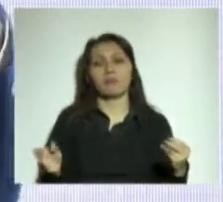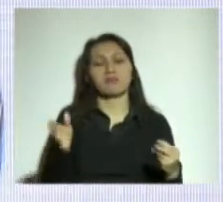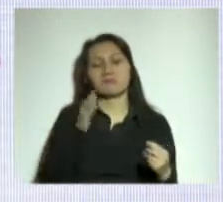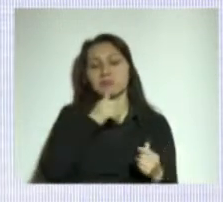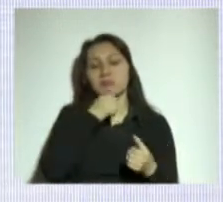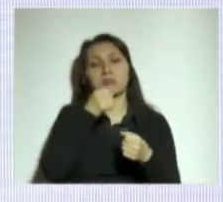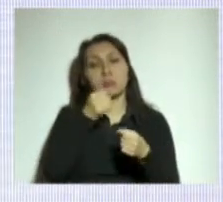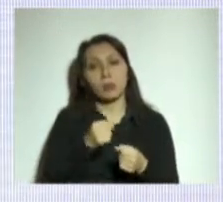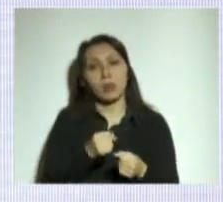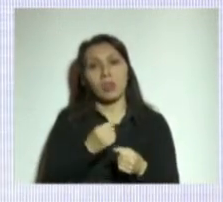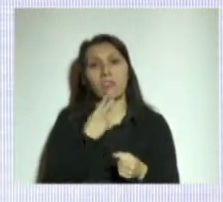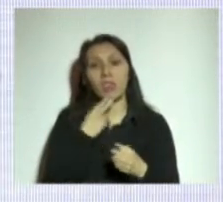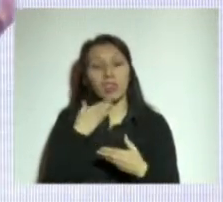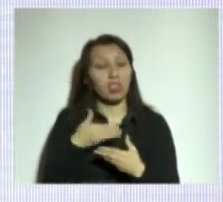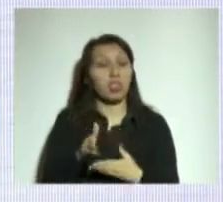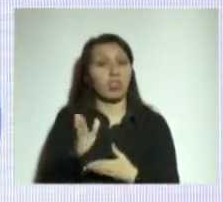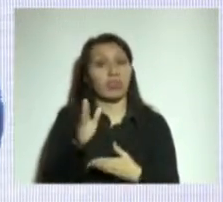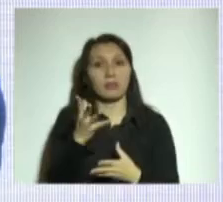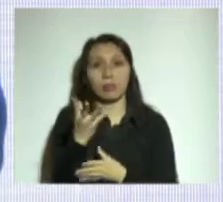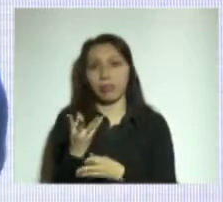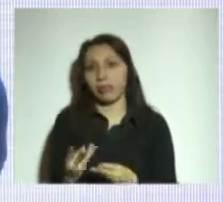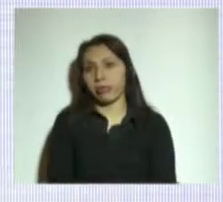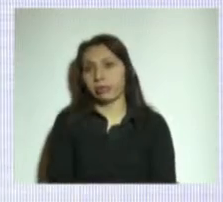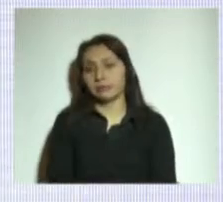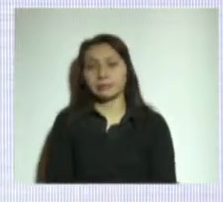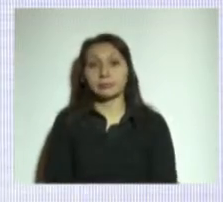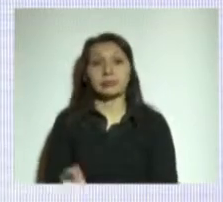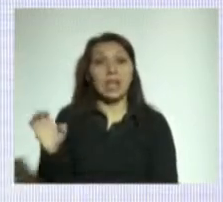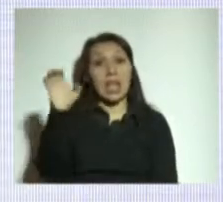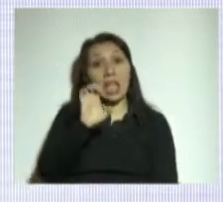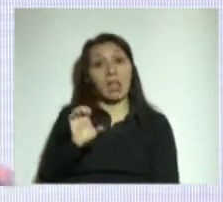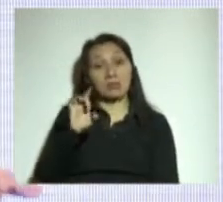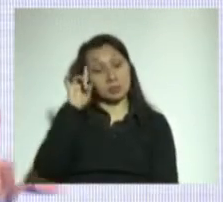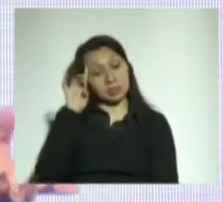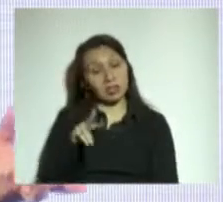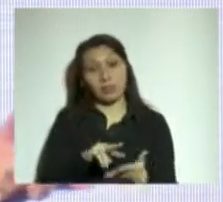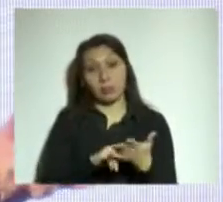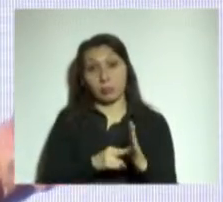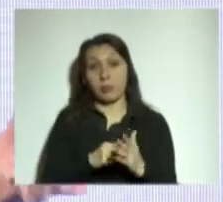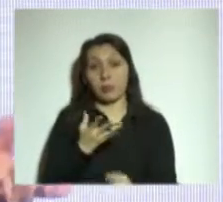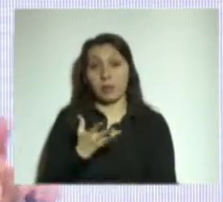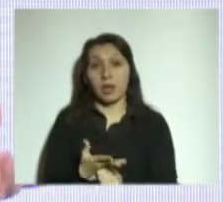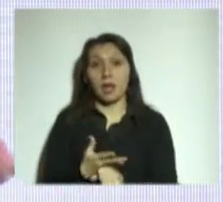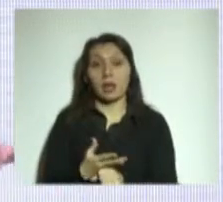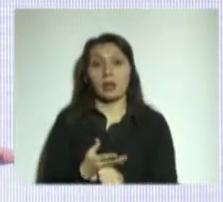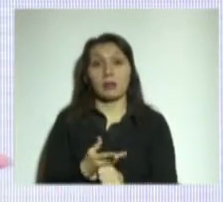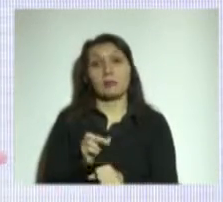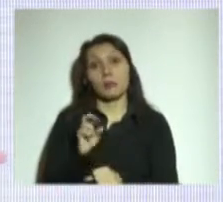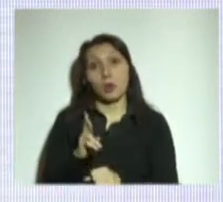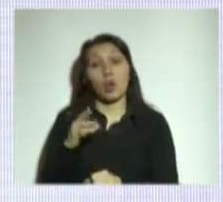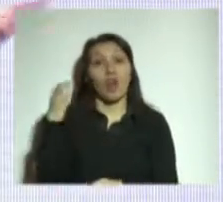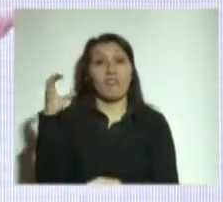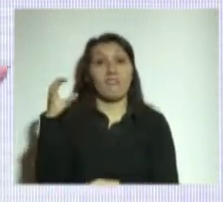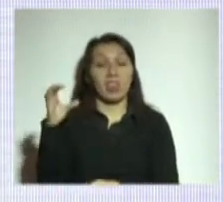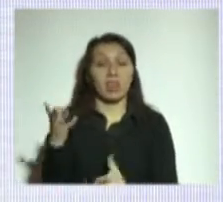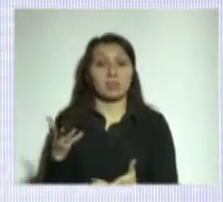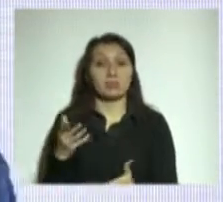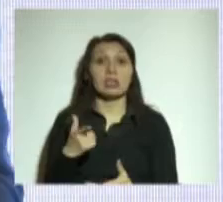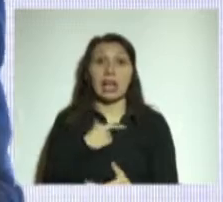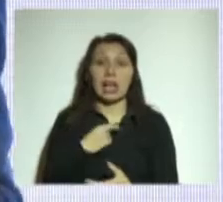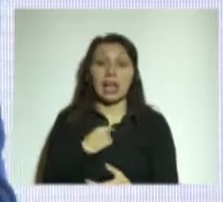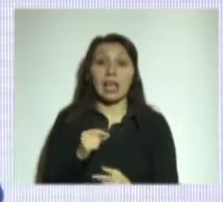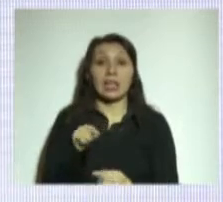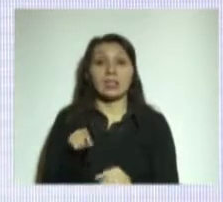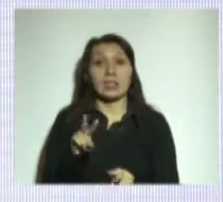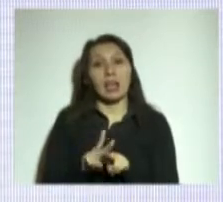la capacidad de sobrevivir. Y Europa, ya sabéis los problemas que tenemos por ser una confederación. Hubo la intención de